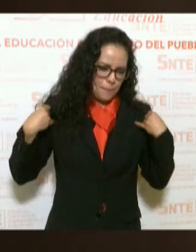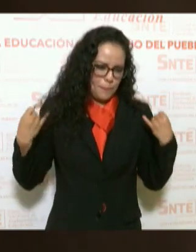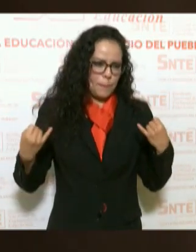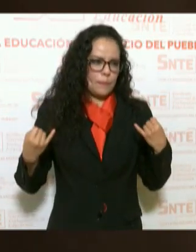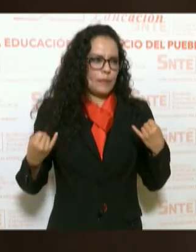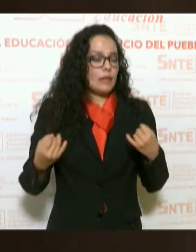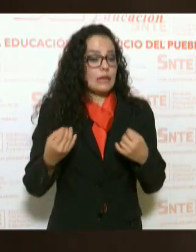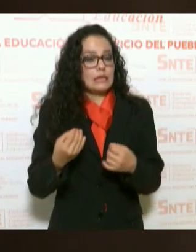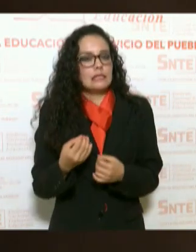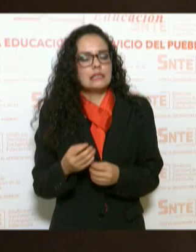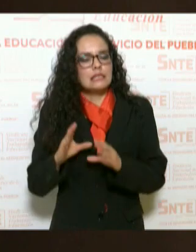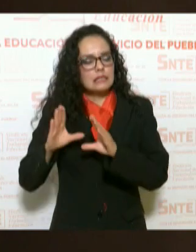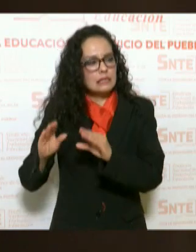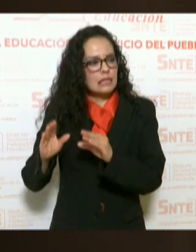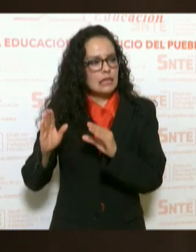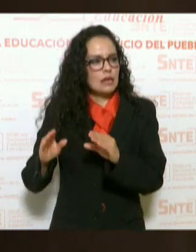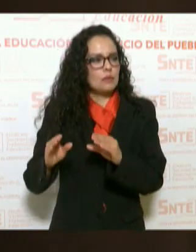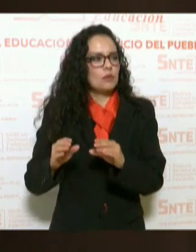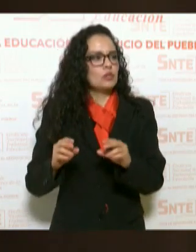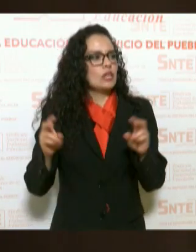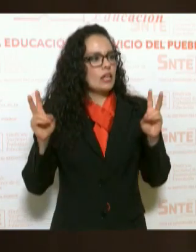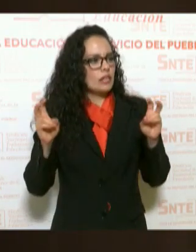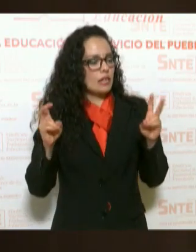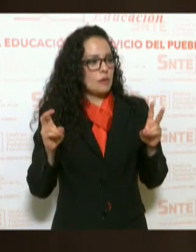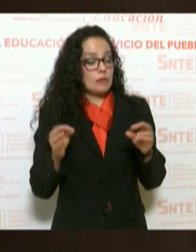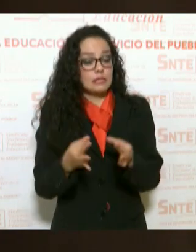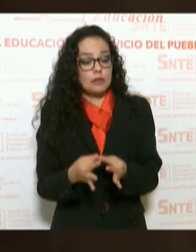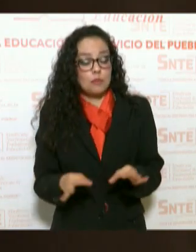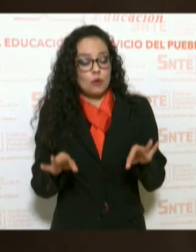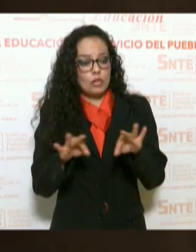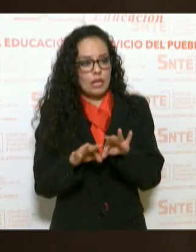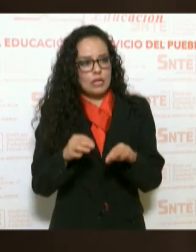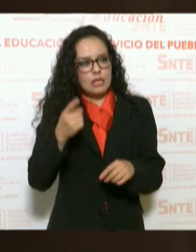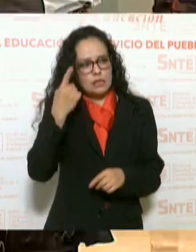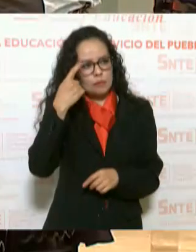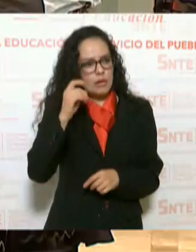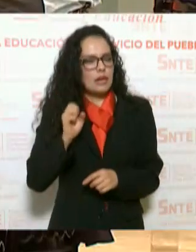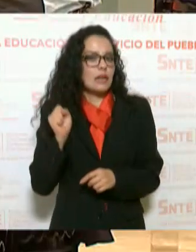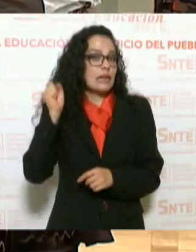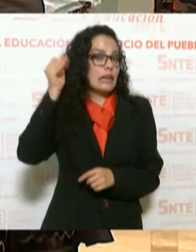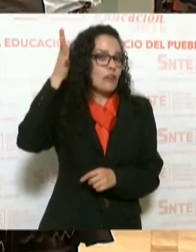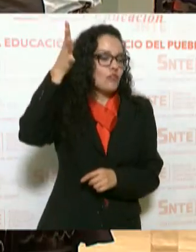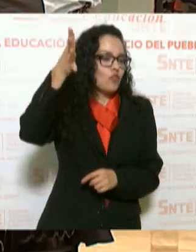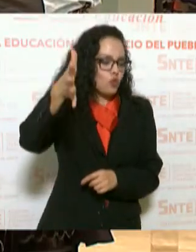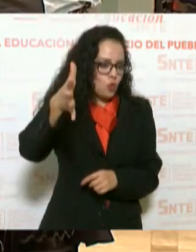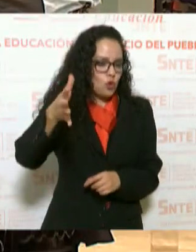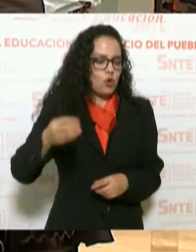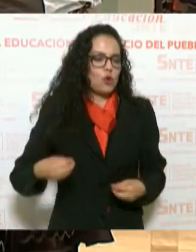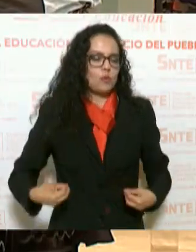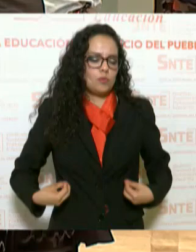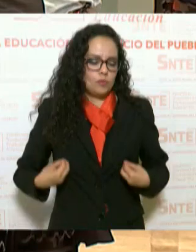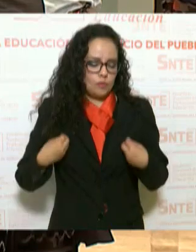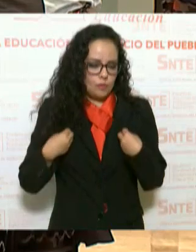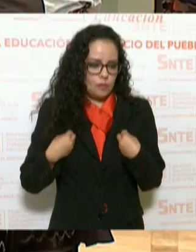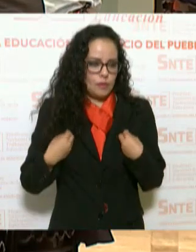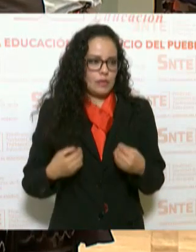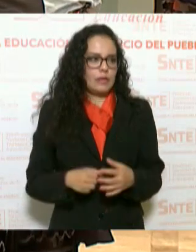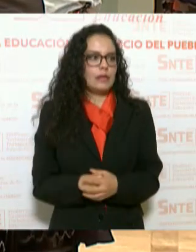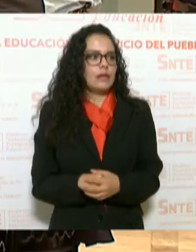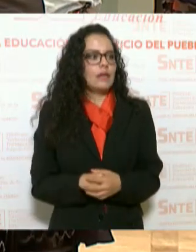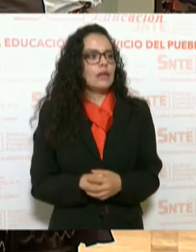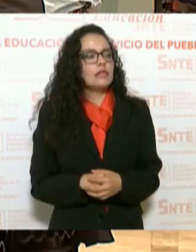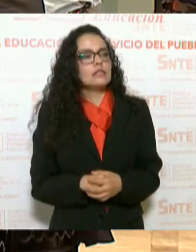sus vidas. Bajo esa perspectiva, tenemos que multiplicar nuestros esfuerzos